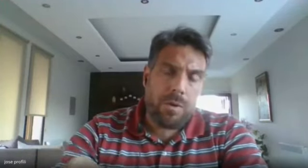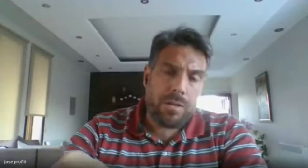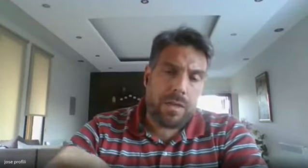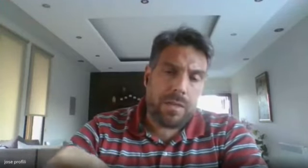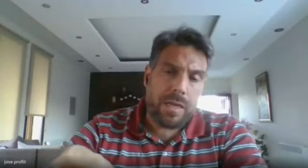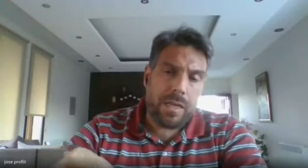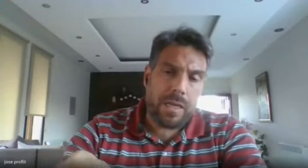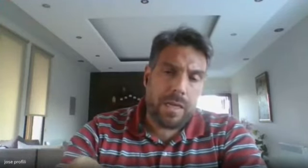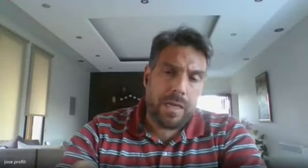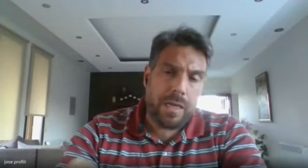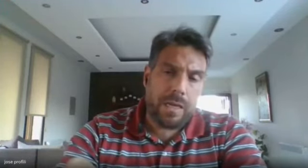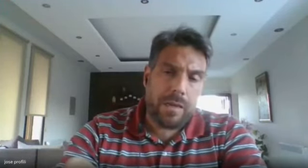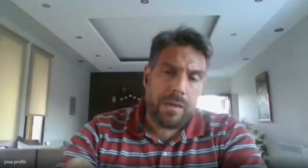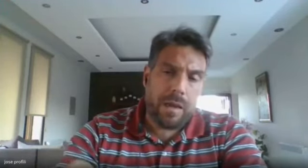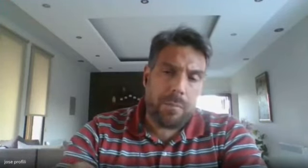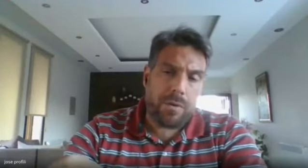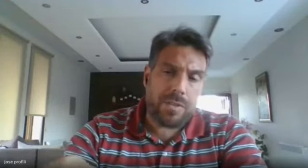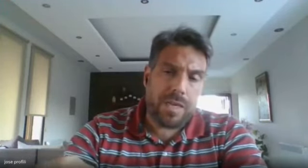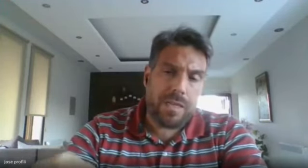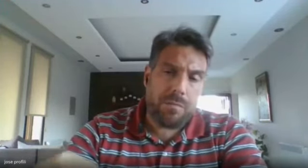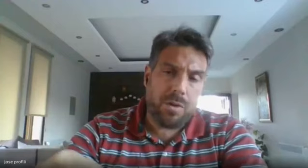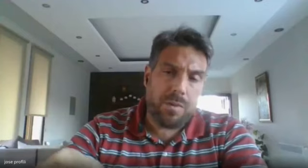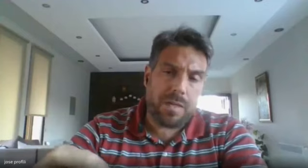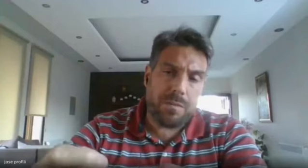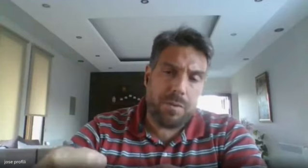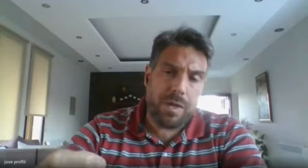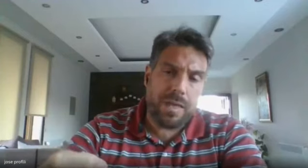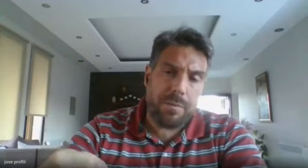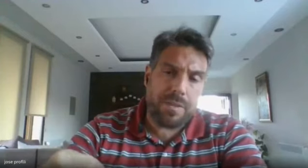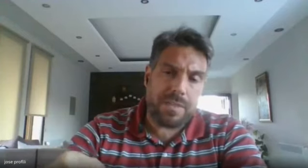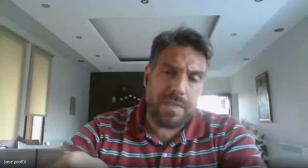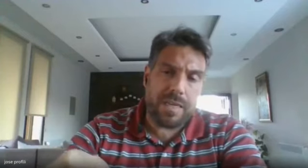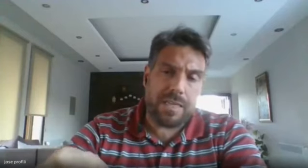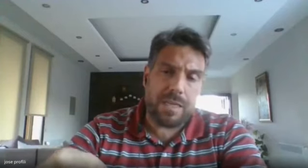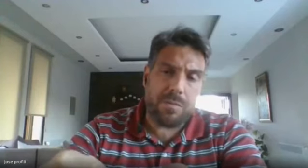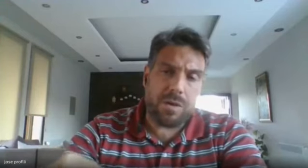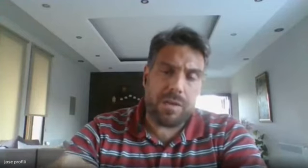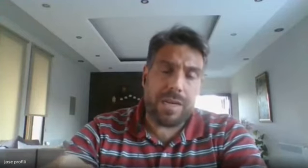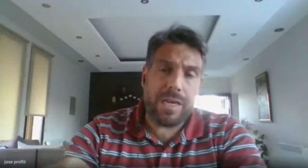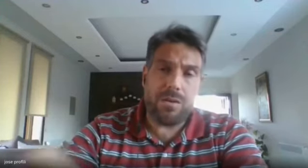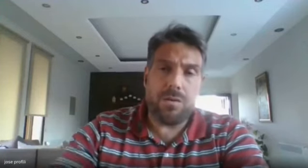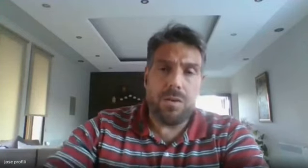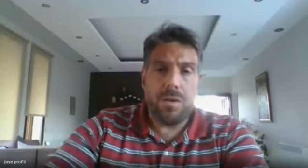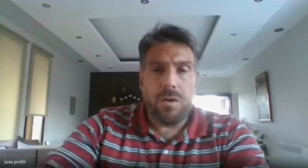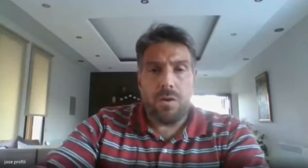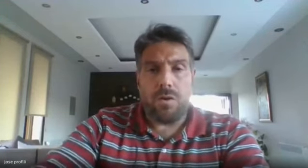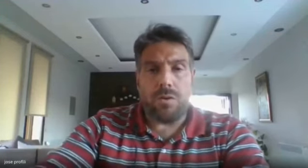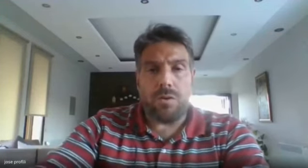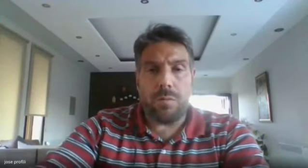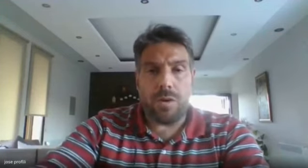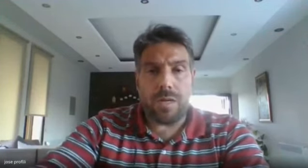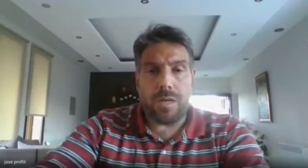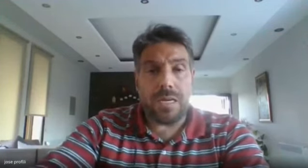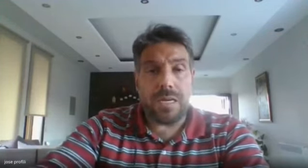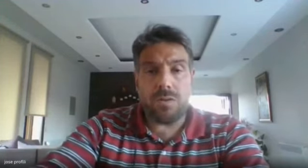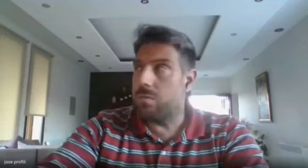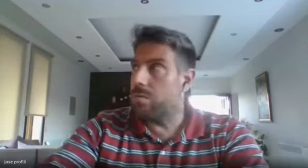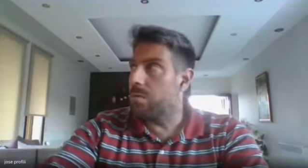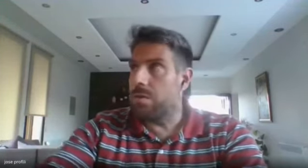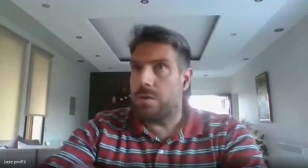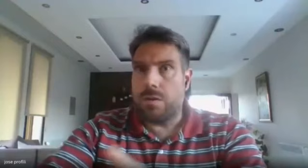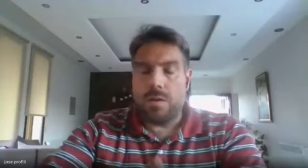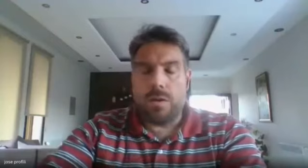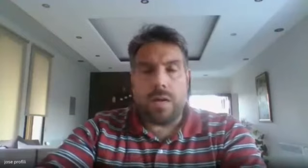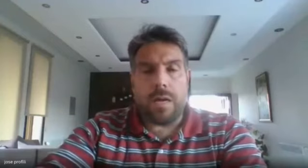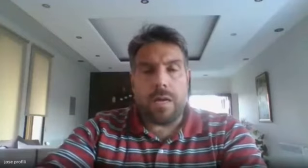ahora vamos a tratar de aprovechar el tiempo lo más que se puede. En la presencialidad tenemos recreo o tenemos receso.